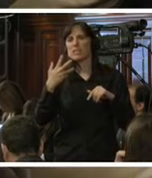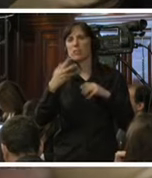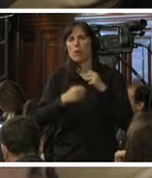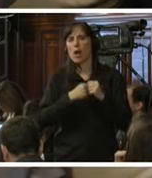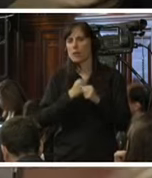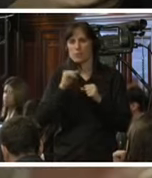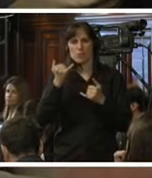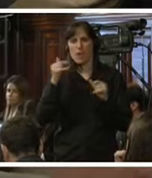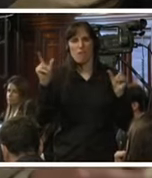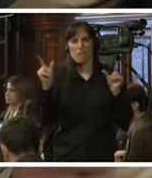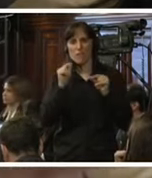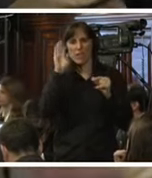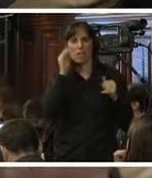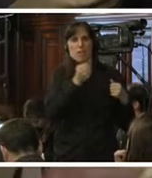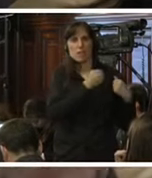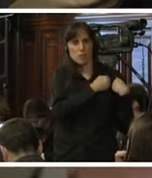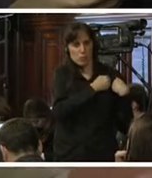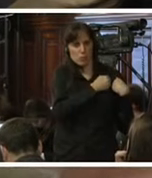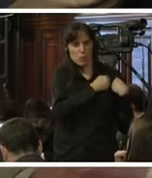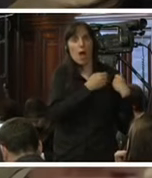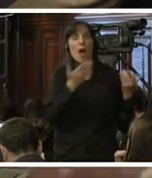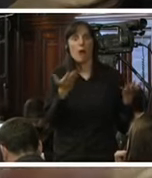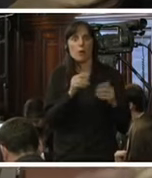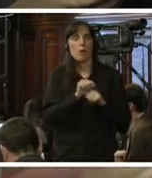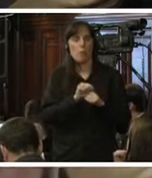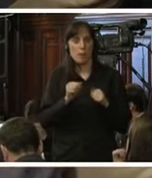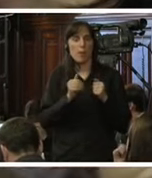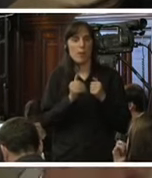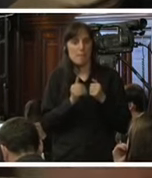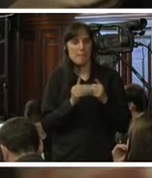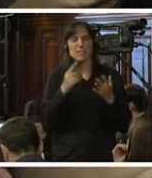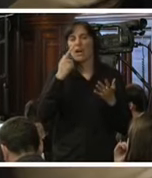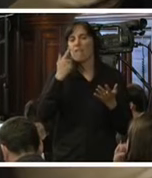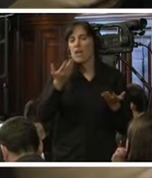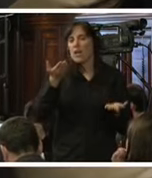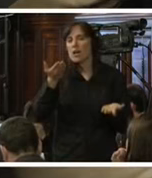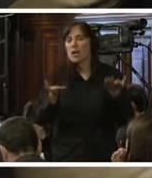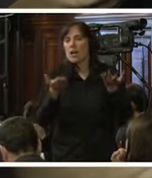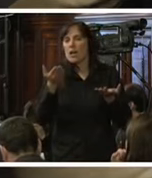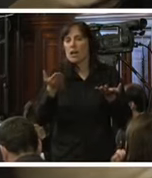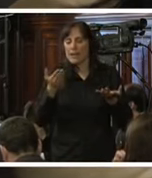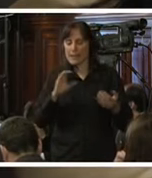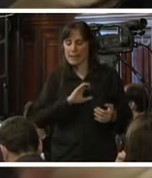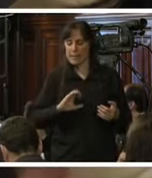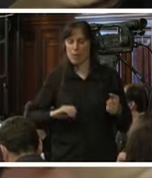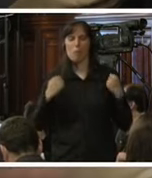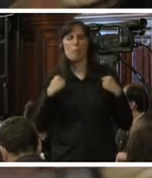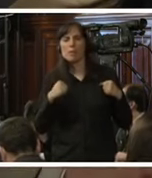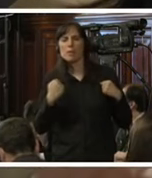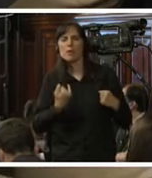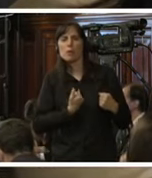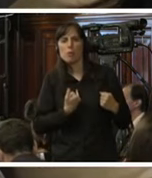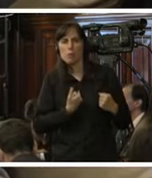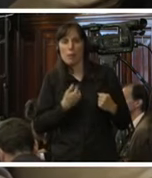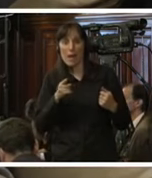caída de la dictadura, de ese proceso, creo que podemos empezar a evaluar la práctica del Estado. Y uno, cuando empieza a evaluar